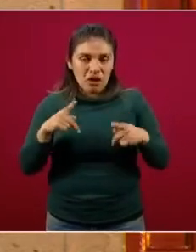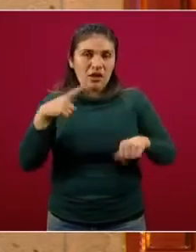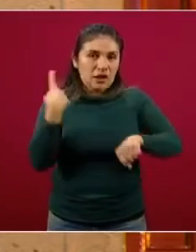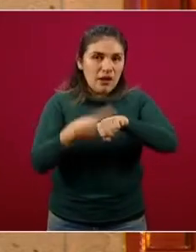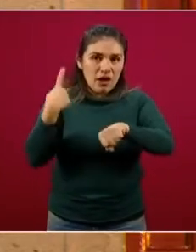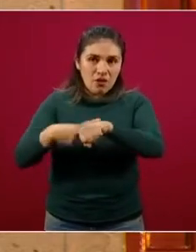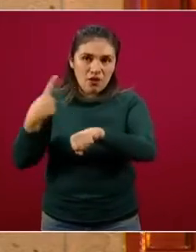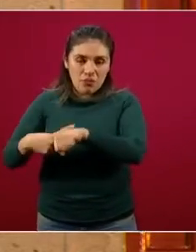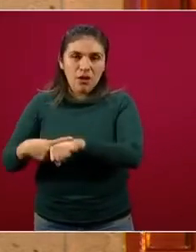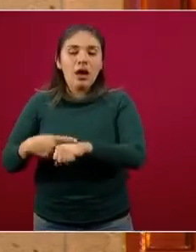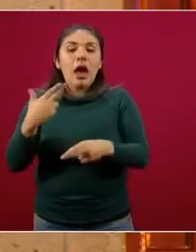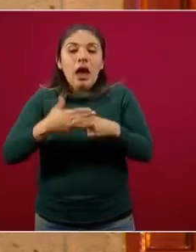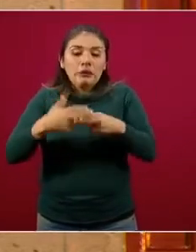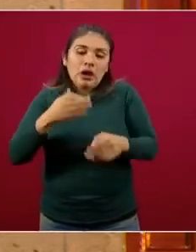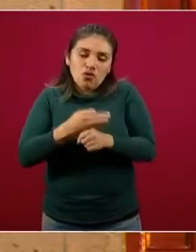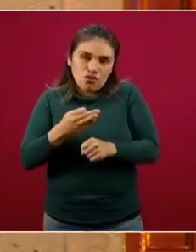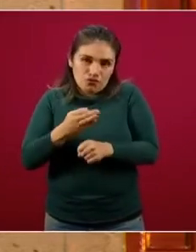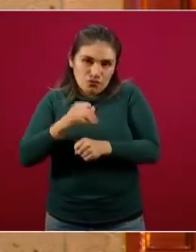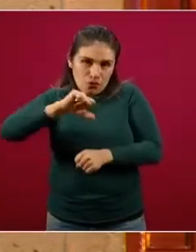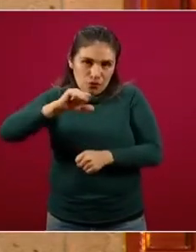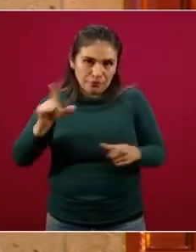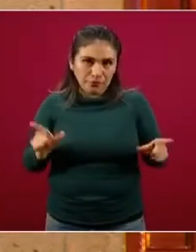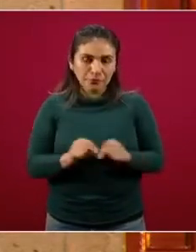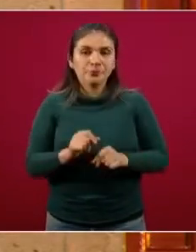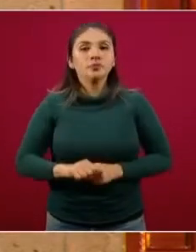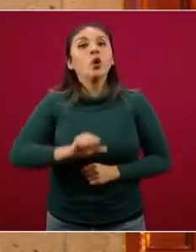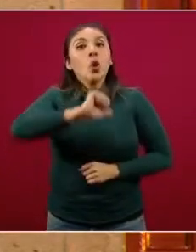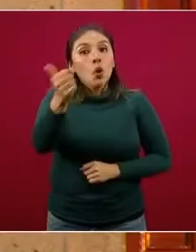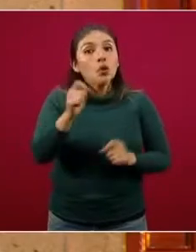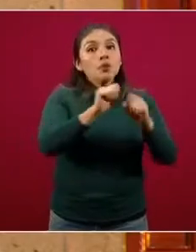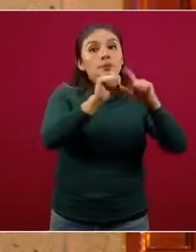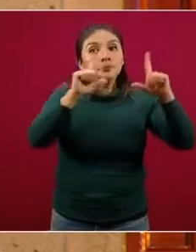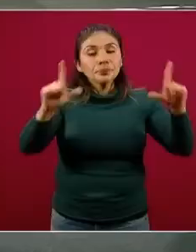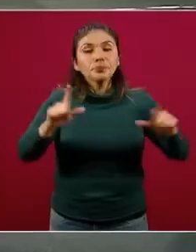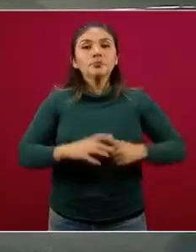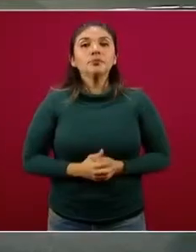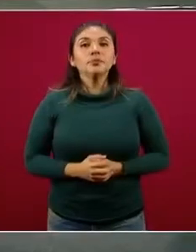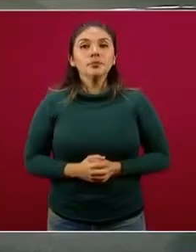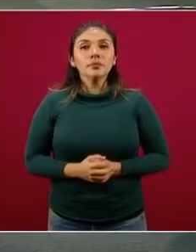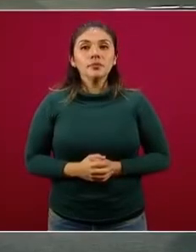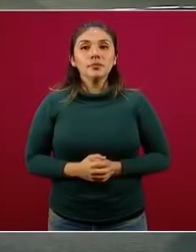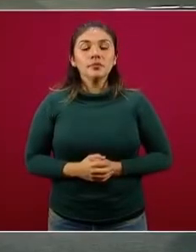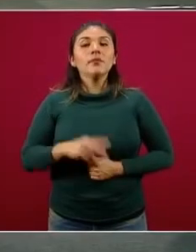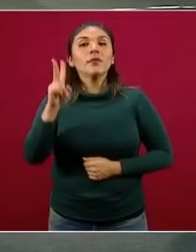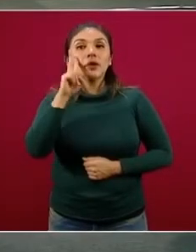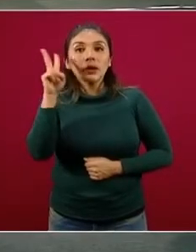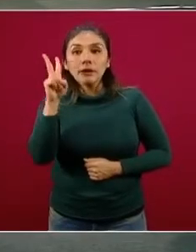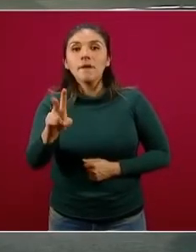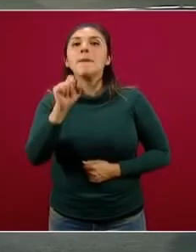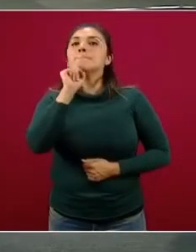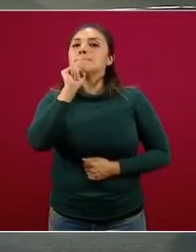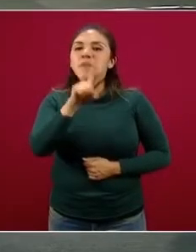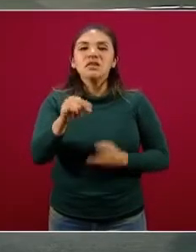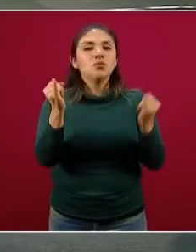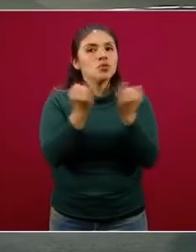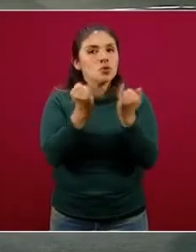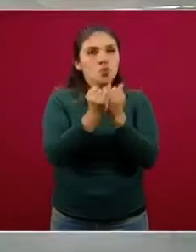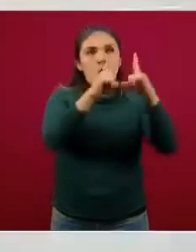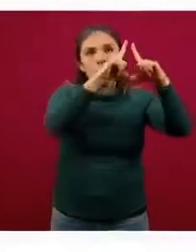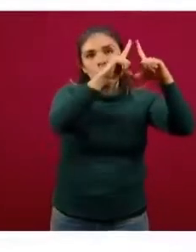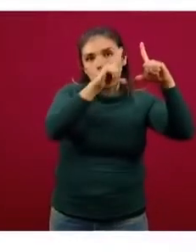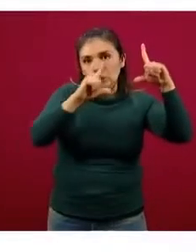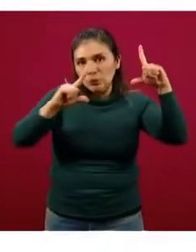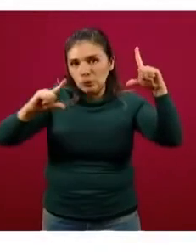casos activos hasta el momento. En la siguiente diapositiva, por favor, vemos esta misma distribución, igual en un